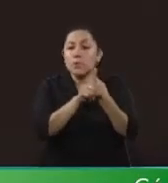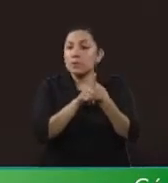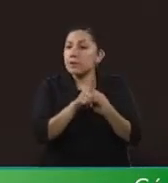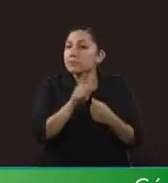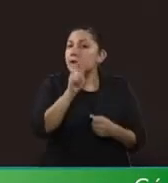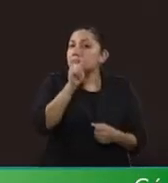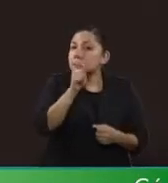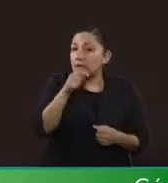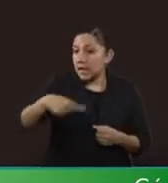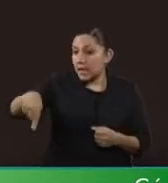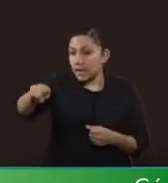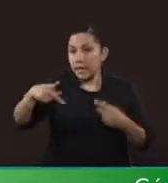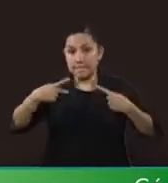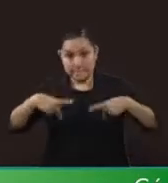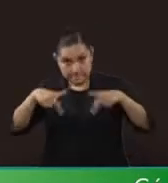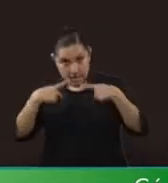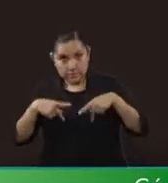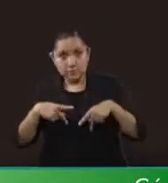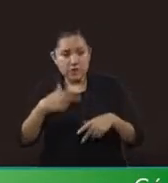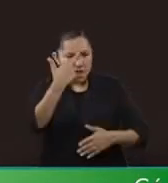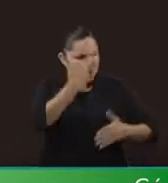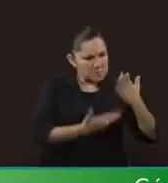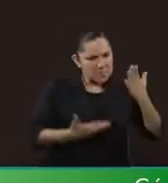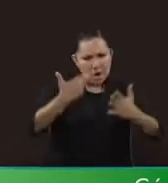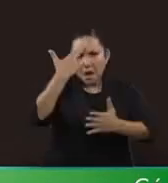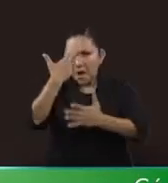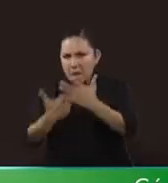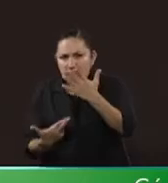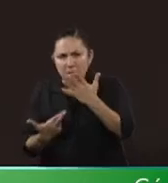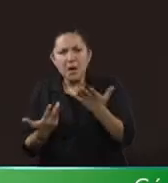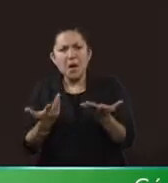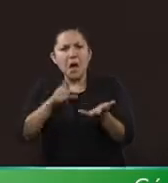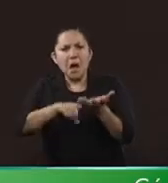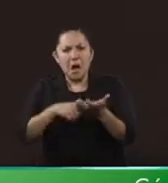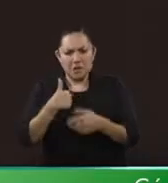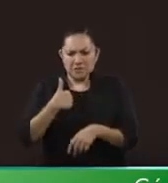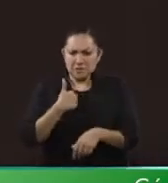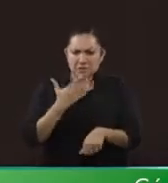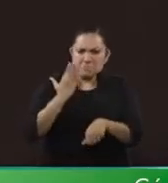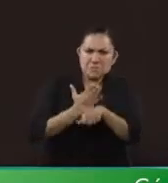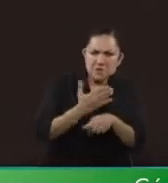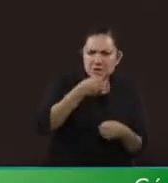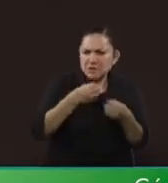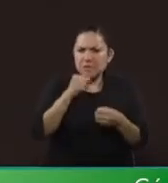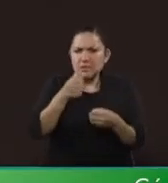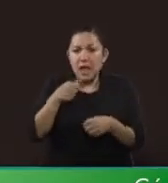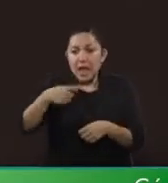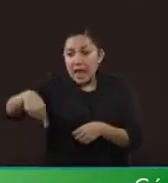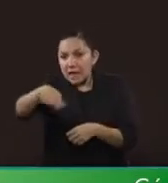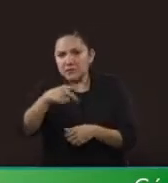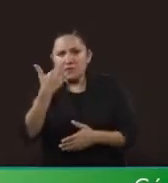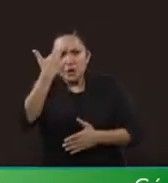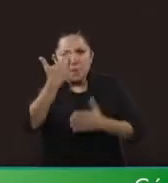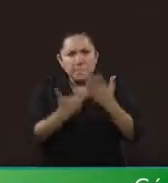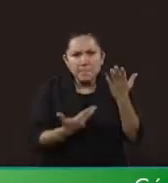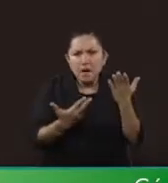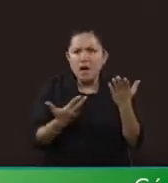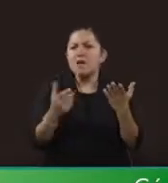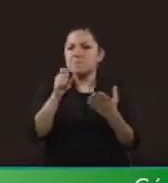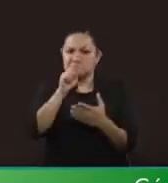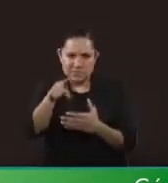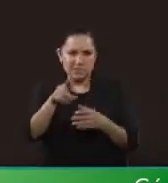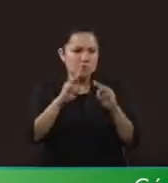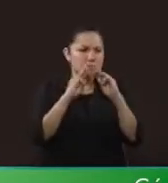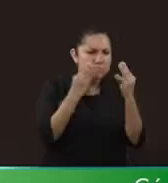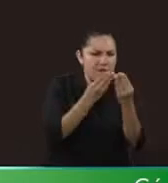delincuentes derivado de acuerdos o compromisos de carácter económico con el crimen organizado. Como integrante de la